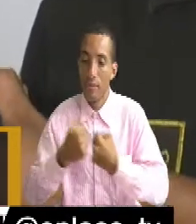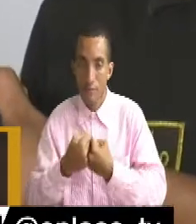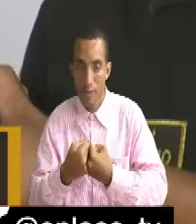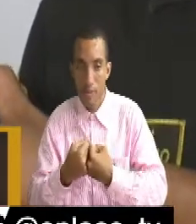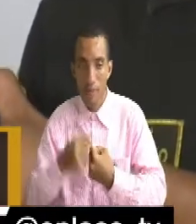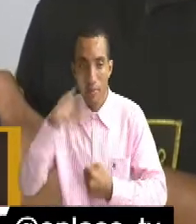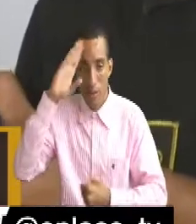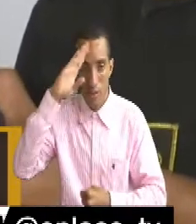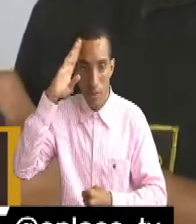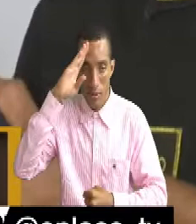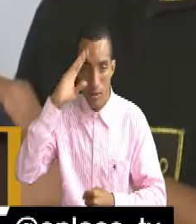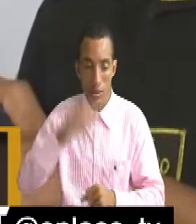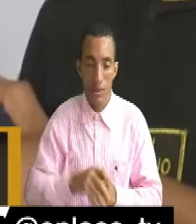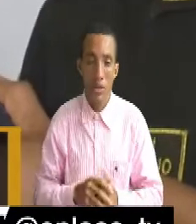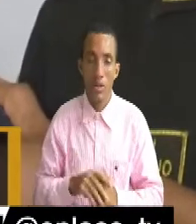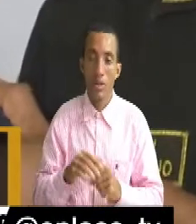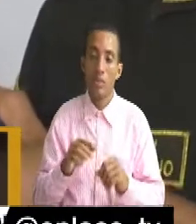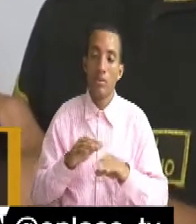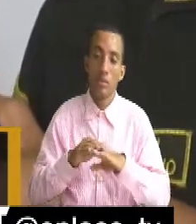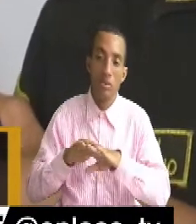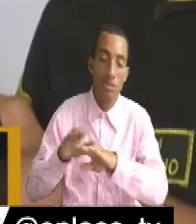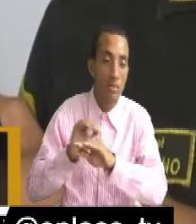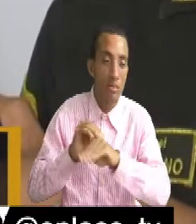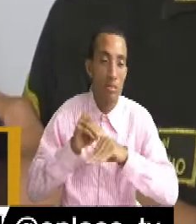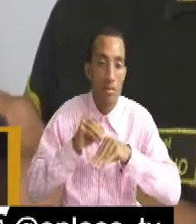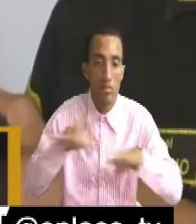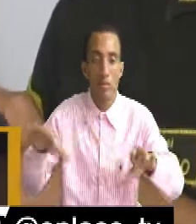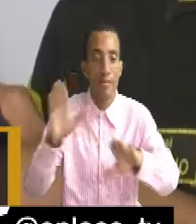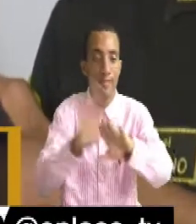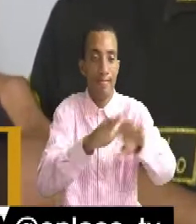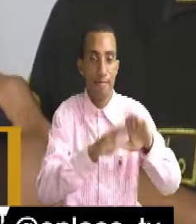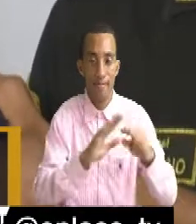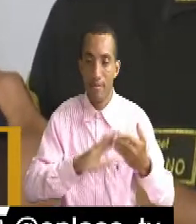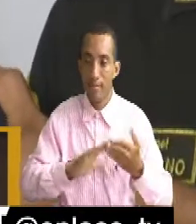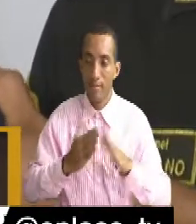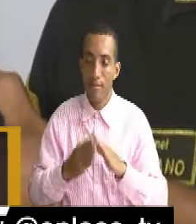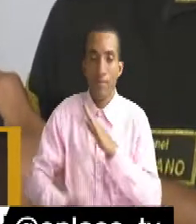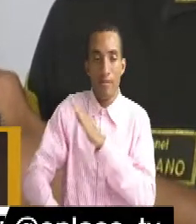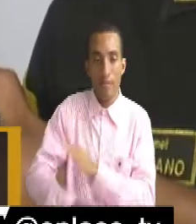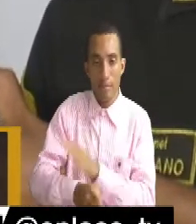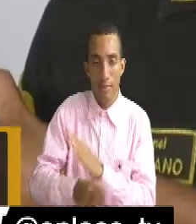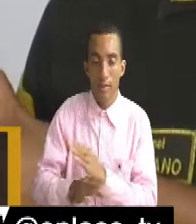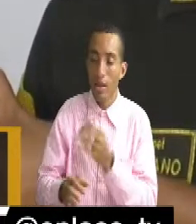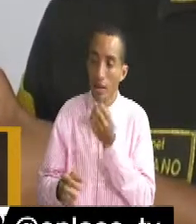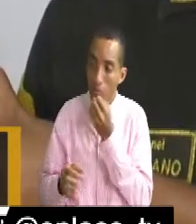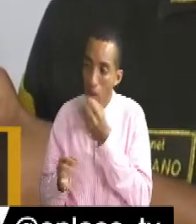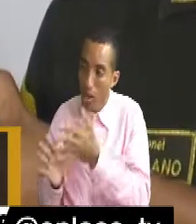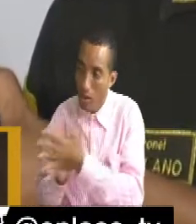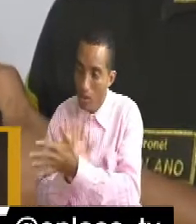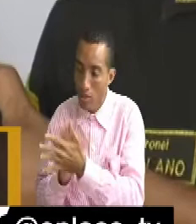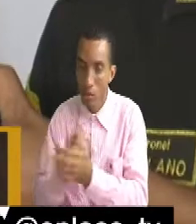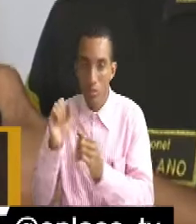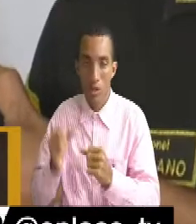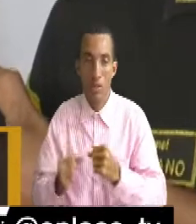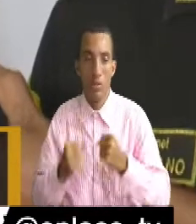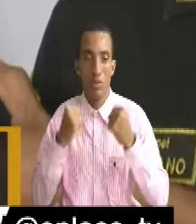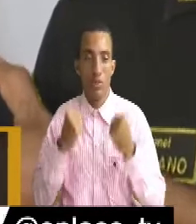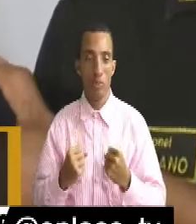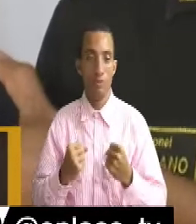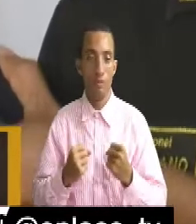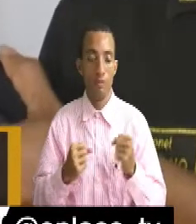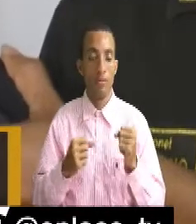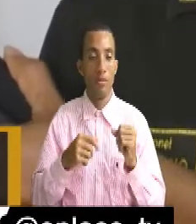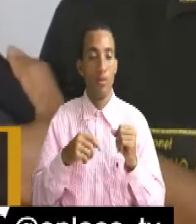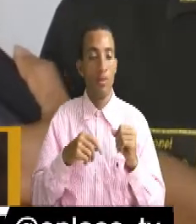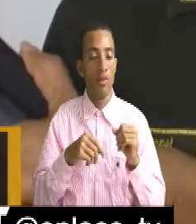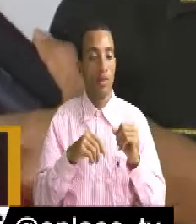de difusión y apoyo a que la comunidad siga haciendo las denuncias para poder fortalecer la institucionalidad de la Policía, quienes